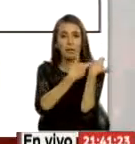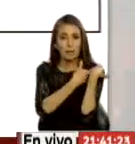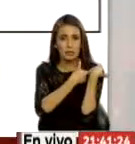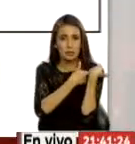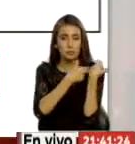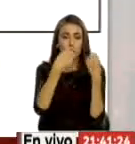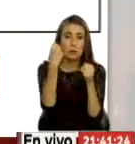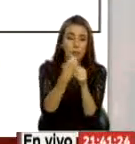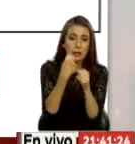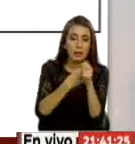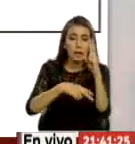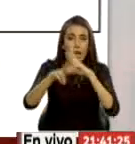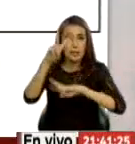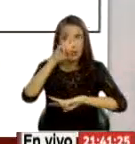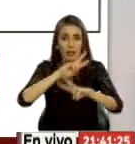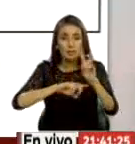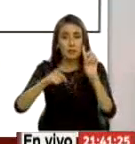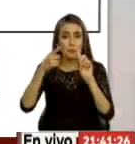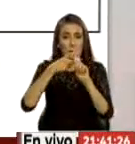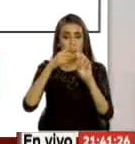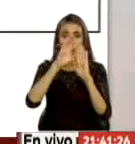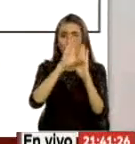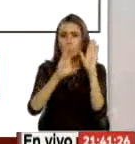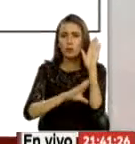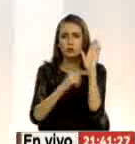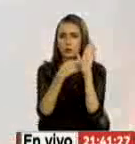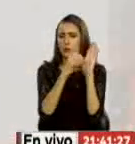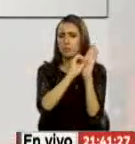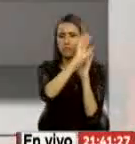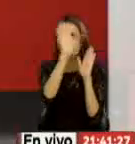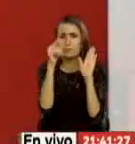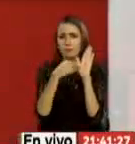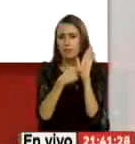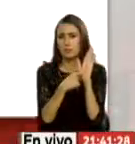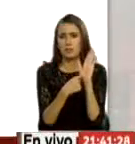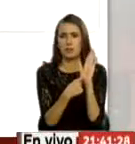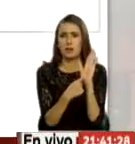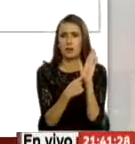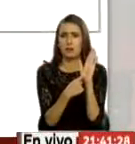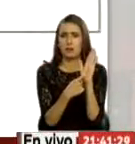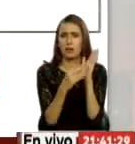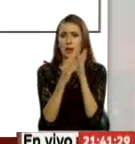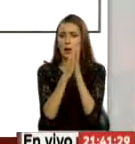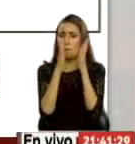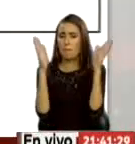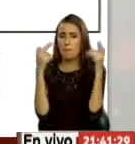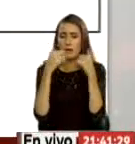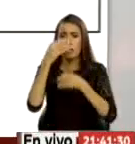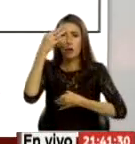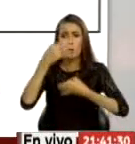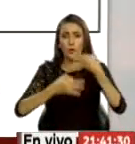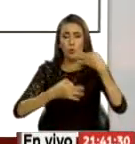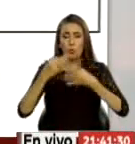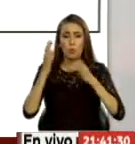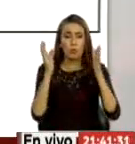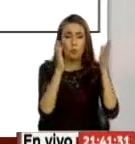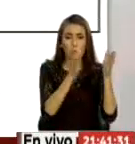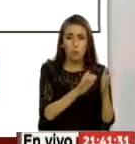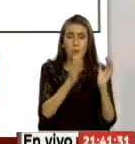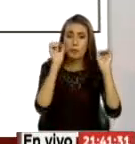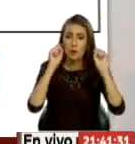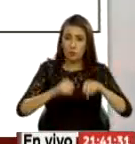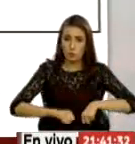puedan analizar, porque la Constitución es clara, independientemente de lo que diga la justicia ordinaria,